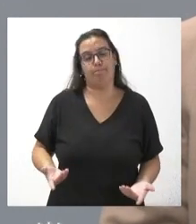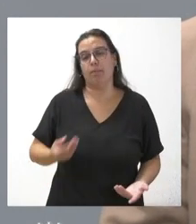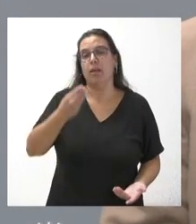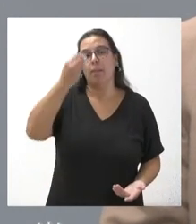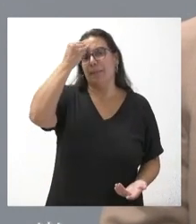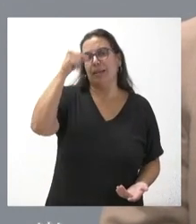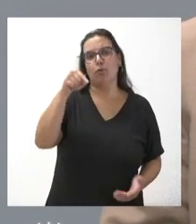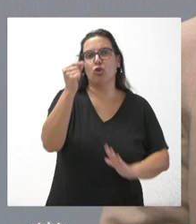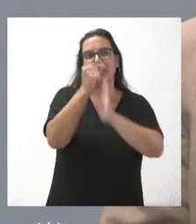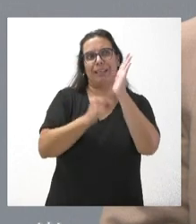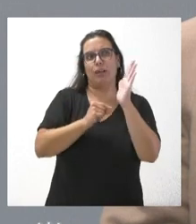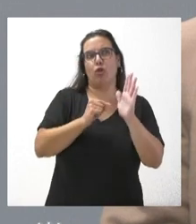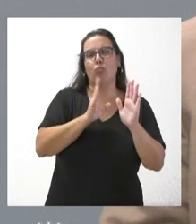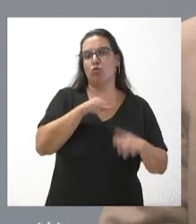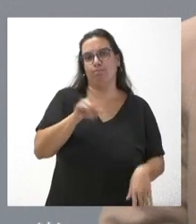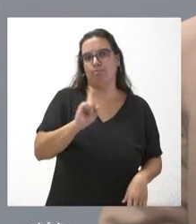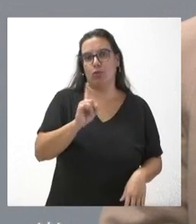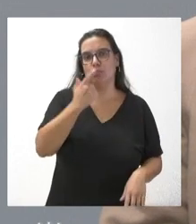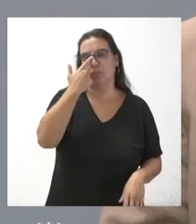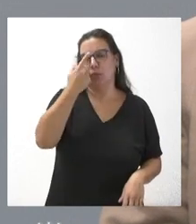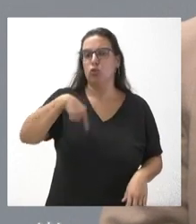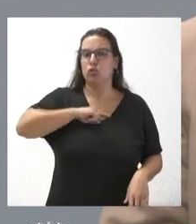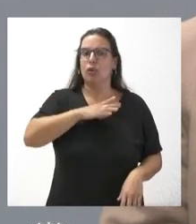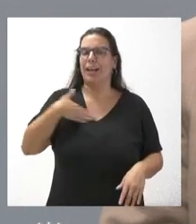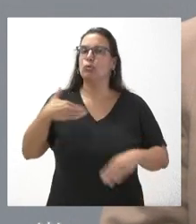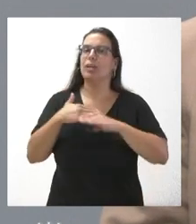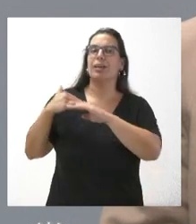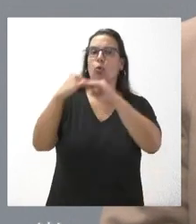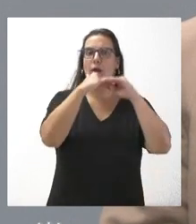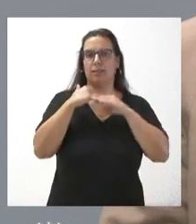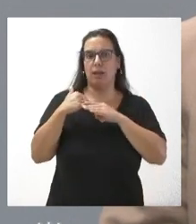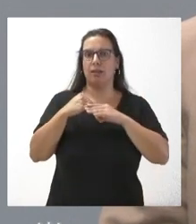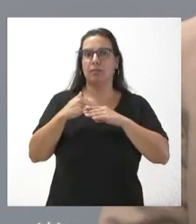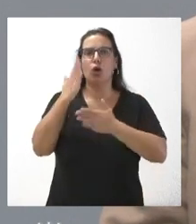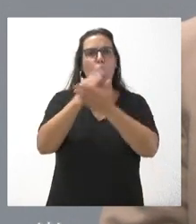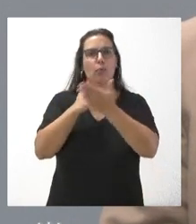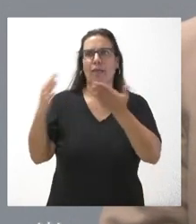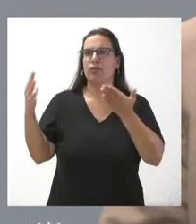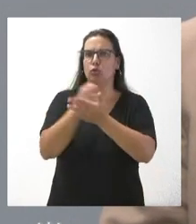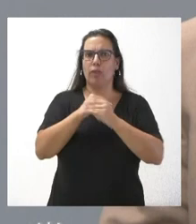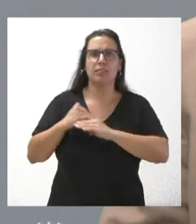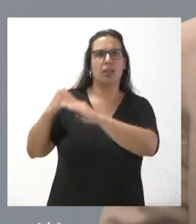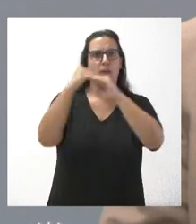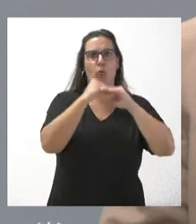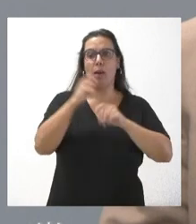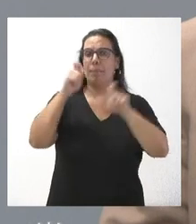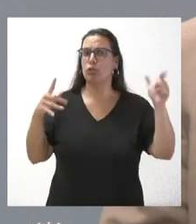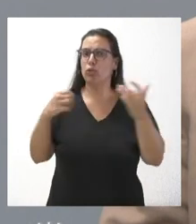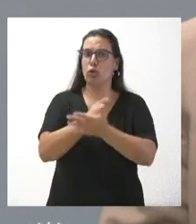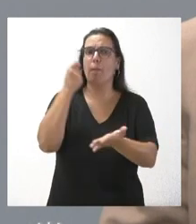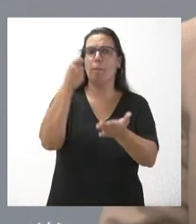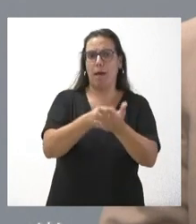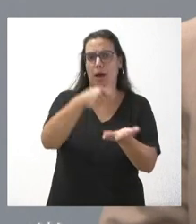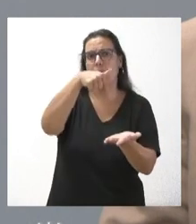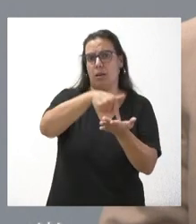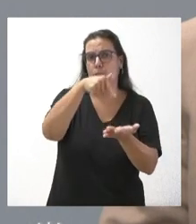que sería el criterio adecuado. Nosotros somos partidarios de la igualdad entre todas las comunidades autónomas. Todos los ciudadanos pagan sus impuestos y todos